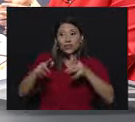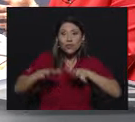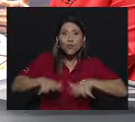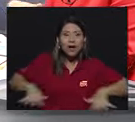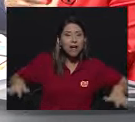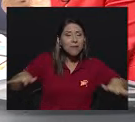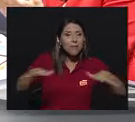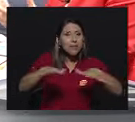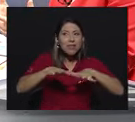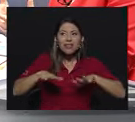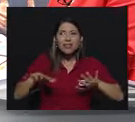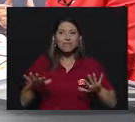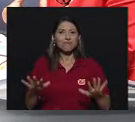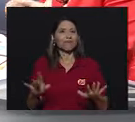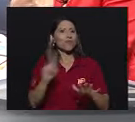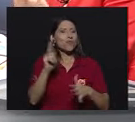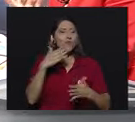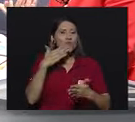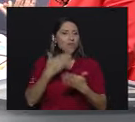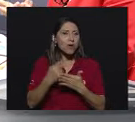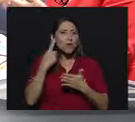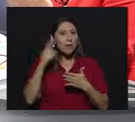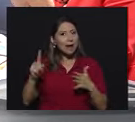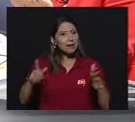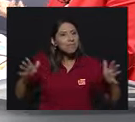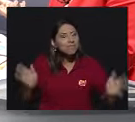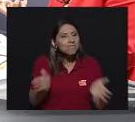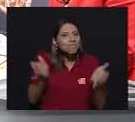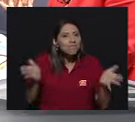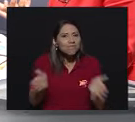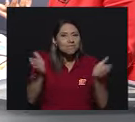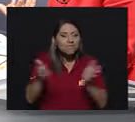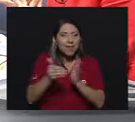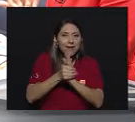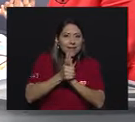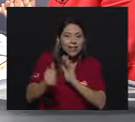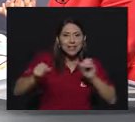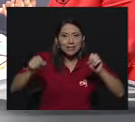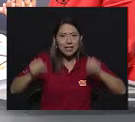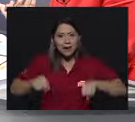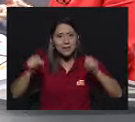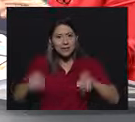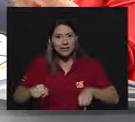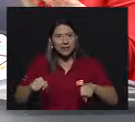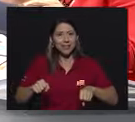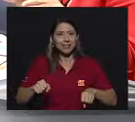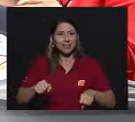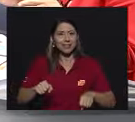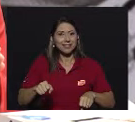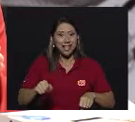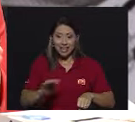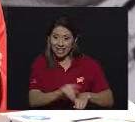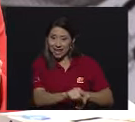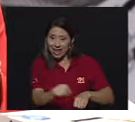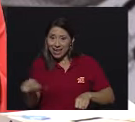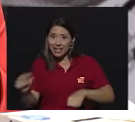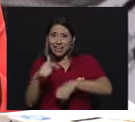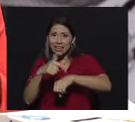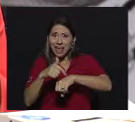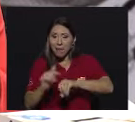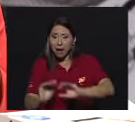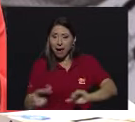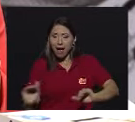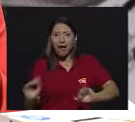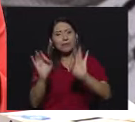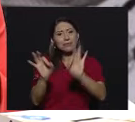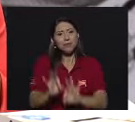no necesariamente el más propicio para potenciar las habilidades y las capacidades que en esta etapa de